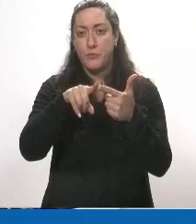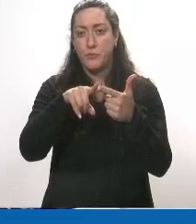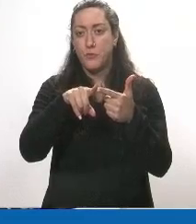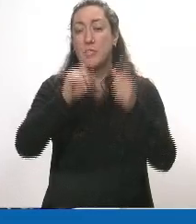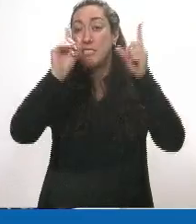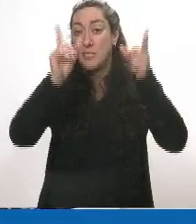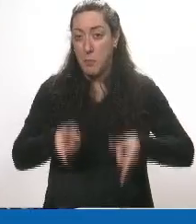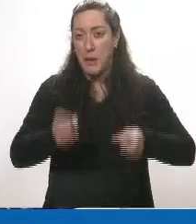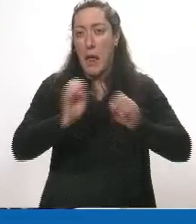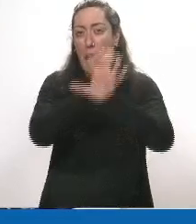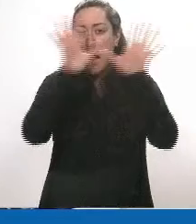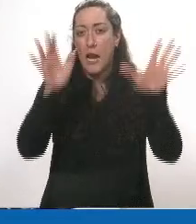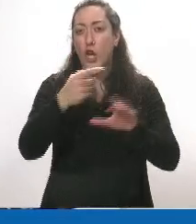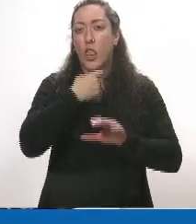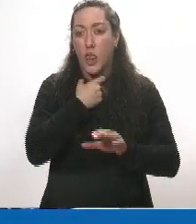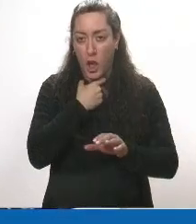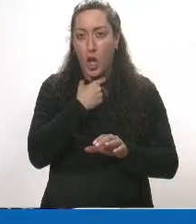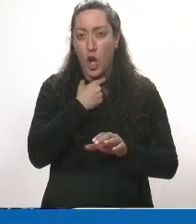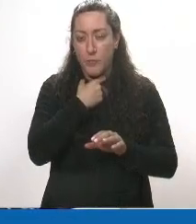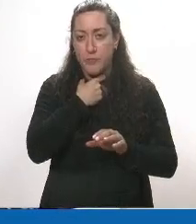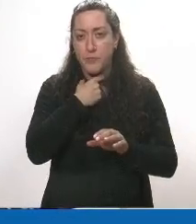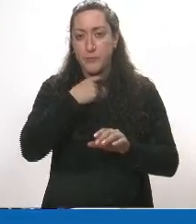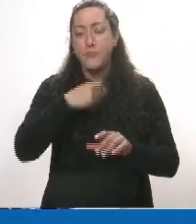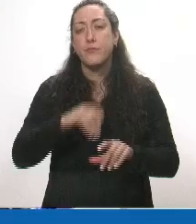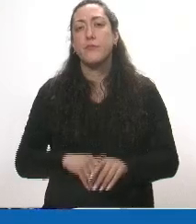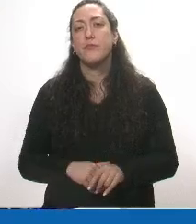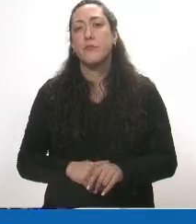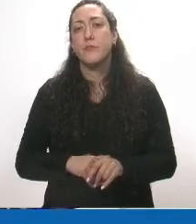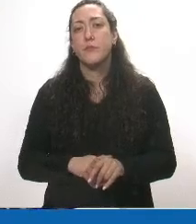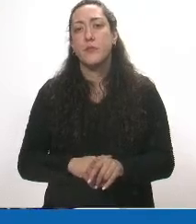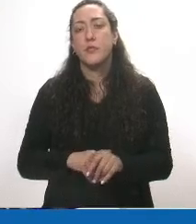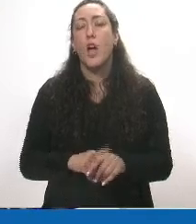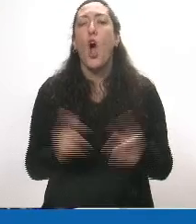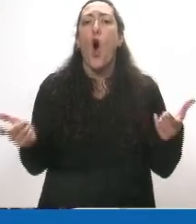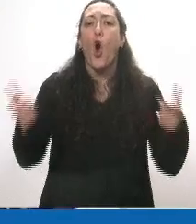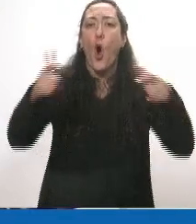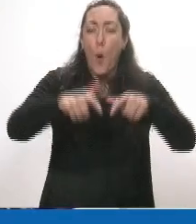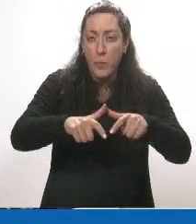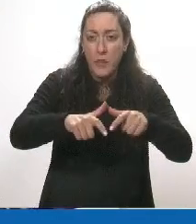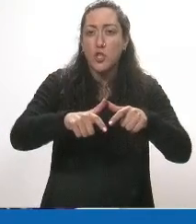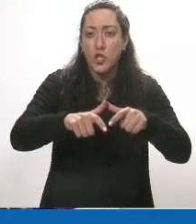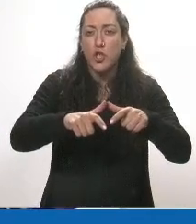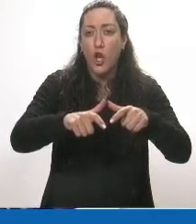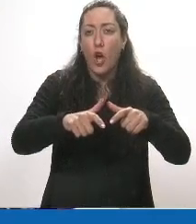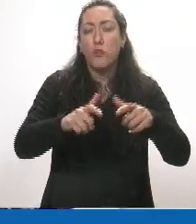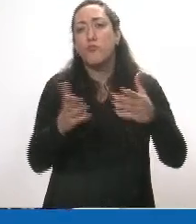aclarar que luego de la sesión de la comisión